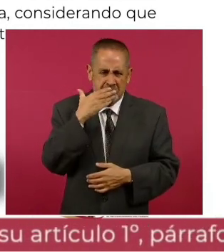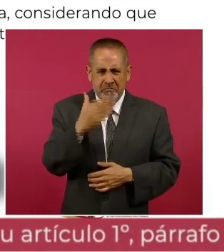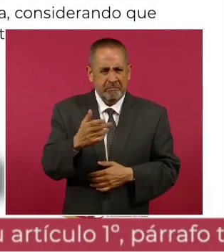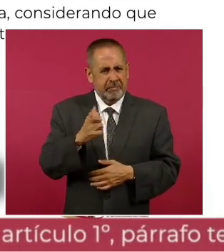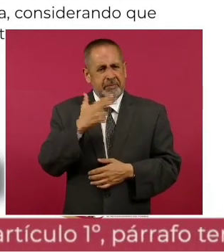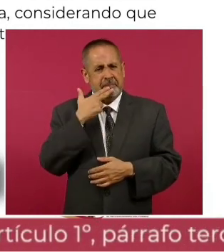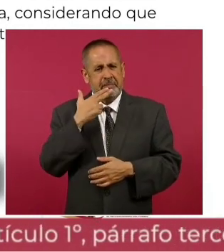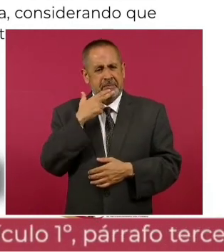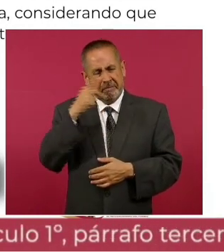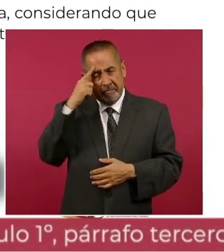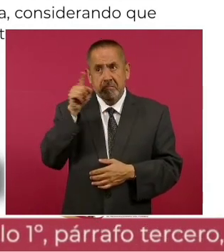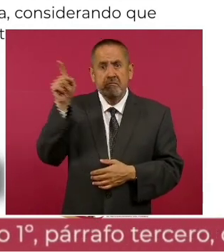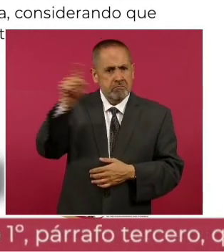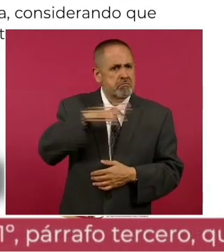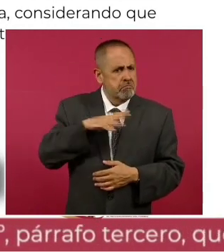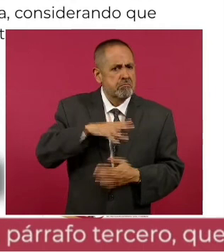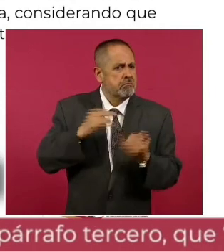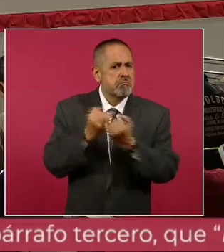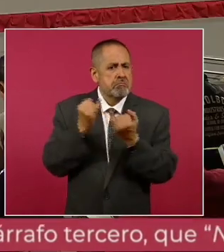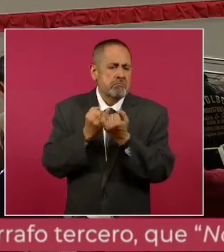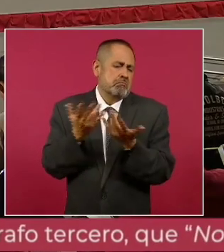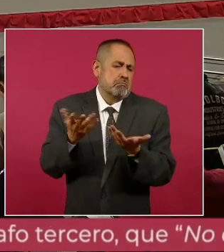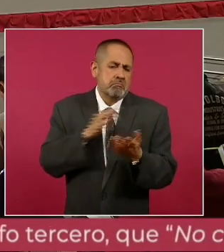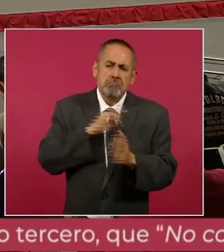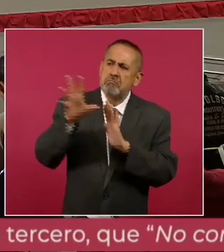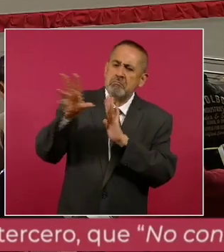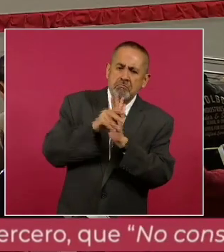se utiliza en muchos lados.